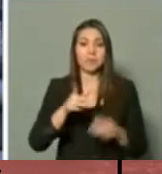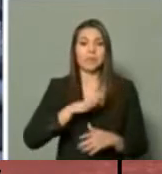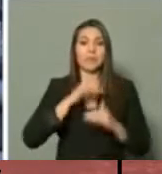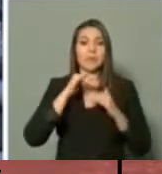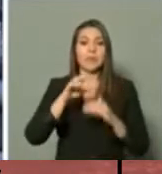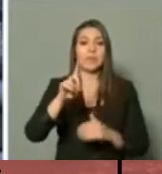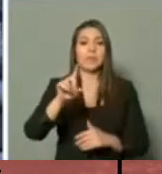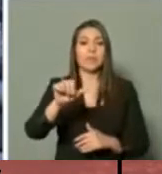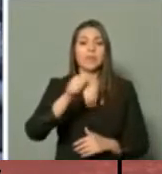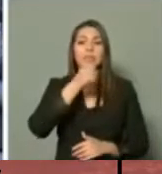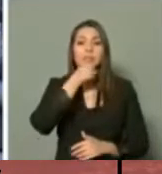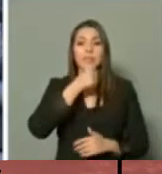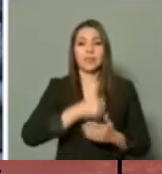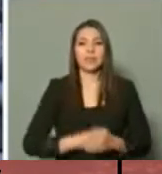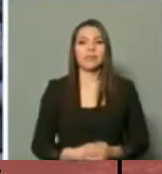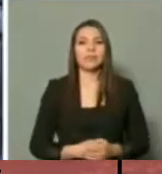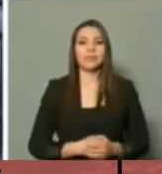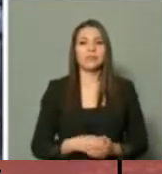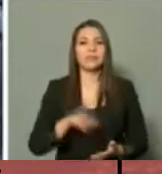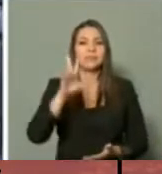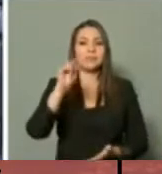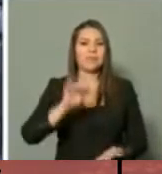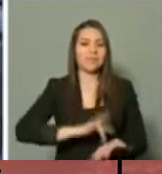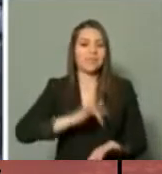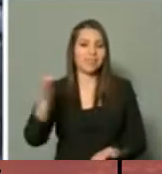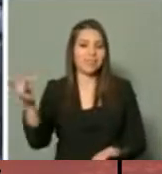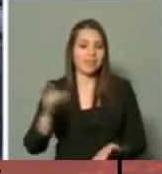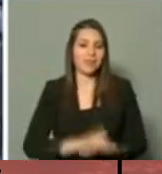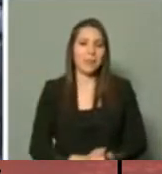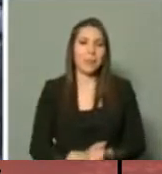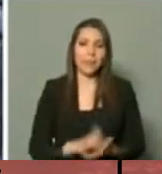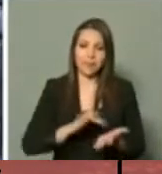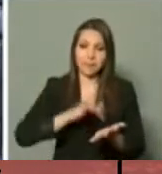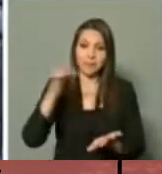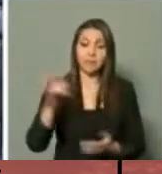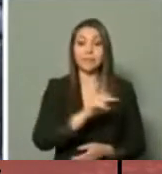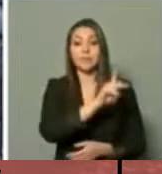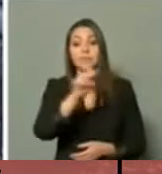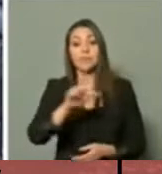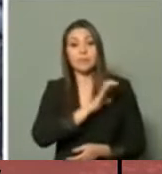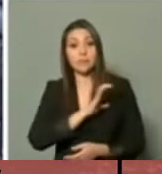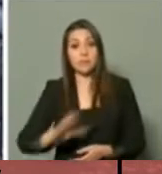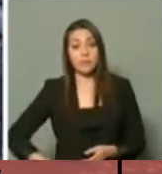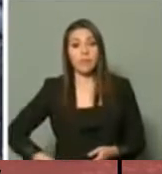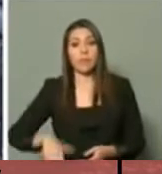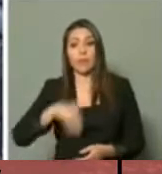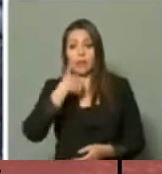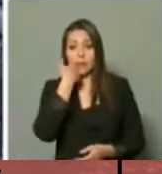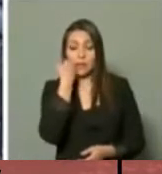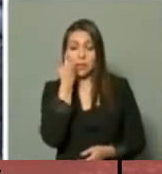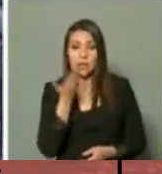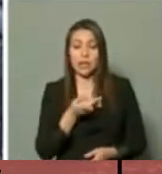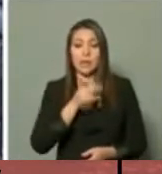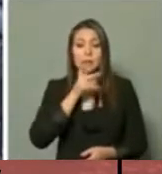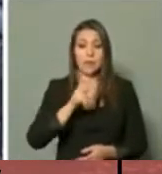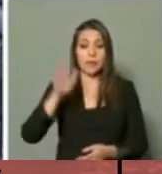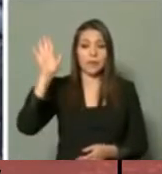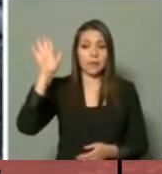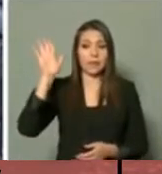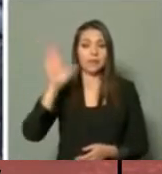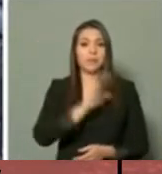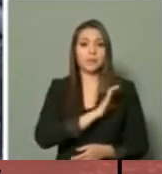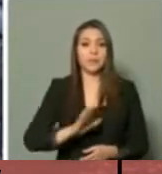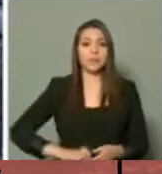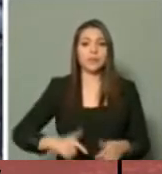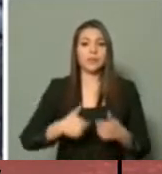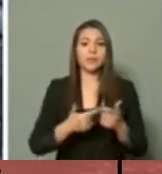tiene 36 segundos. No, gracias. Gracias, candidata. Para todos los demás candidatos, ¿alguien de ustedes desea hacer uso de la palabra? La candidata